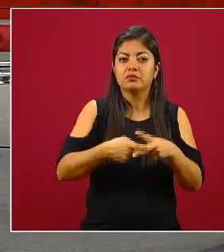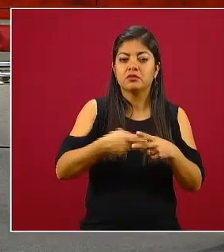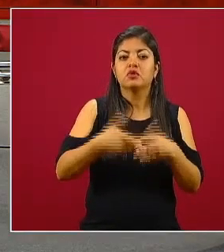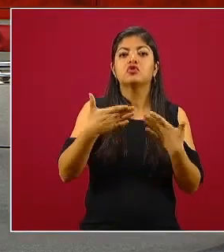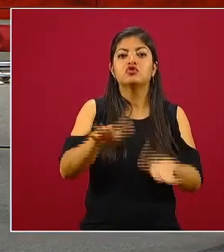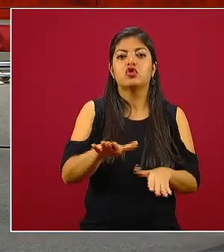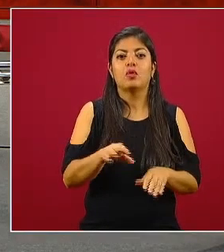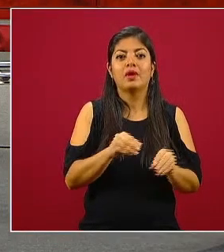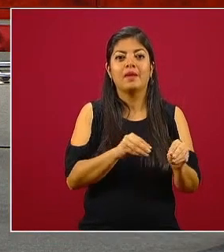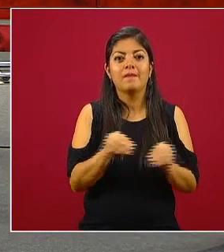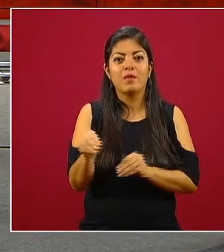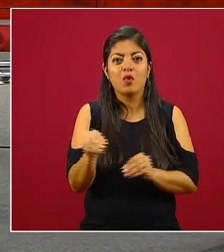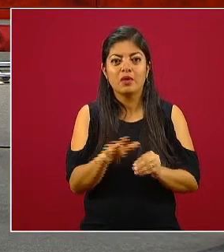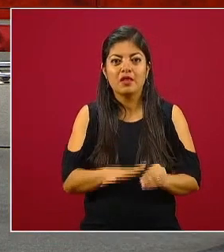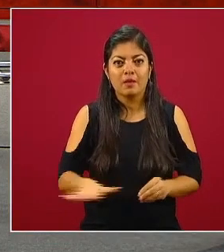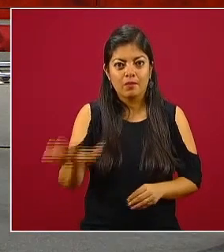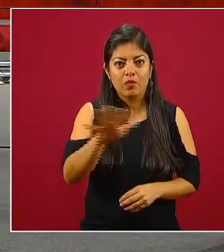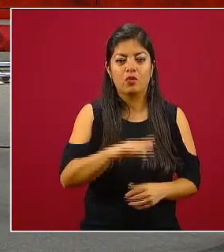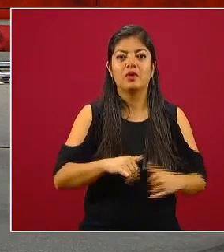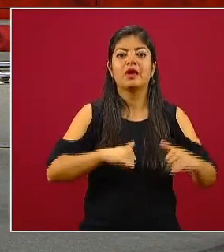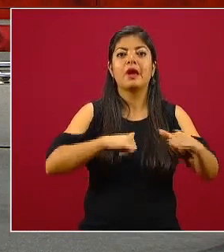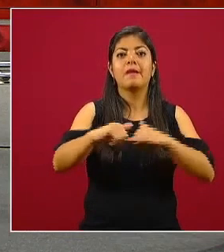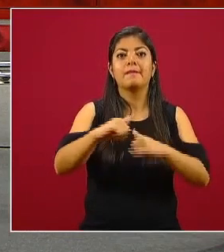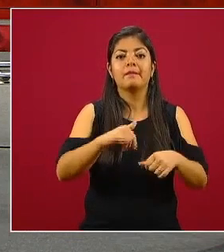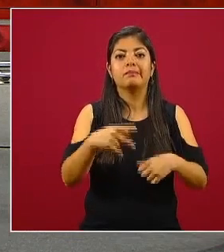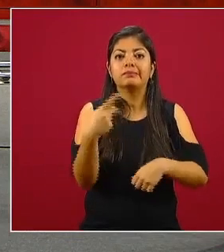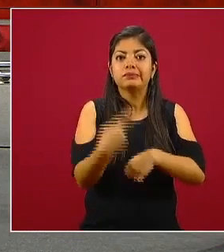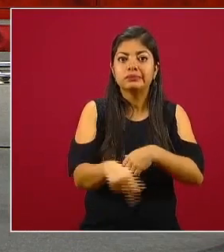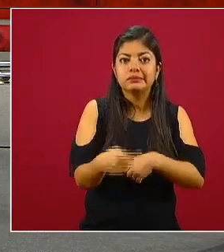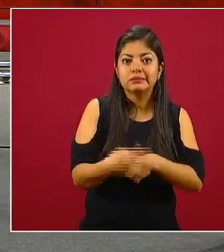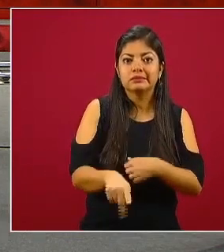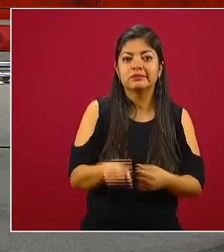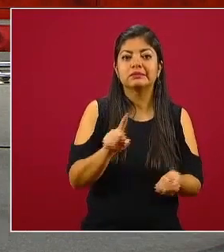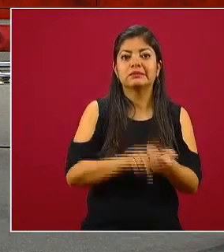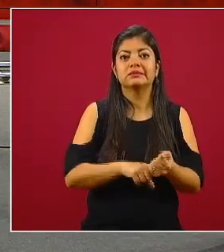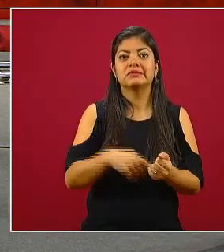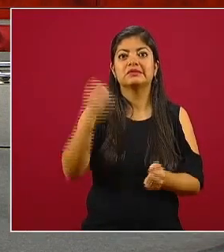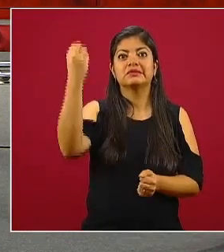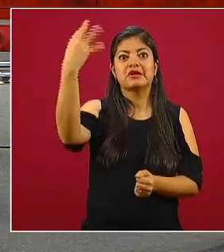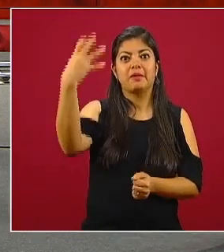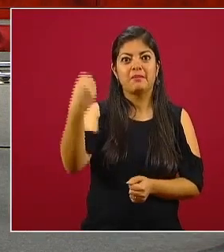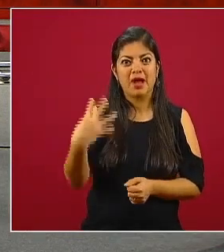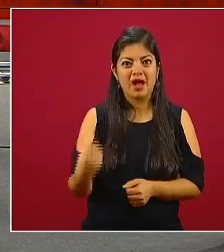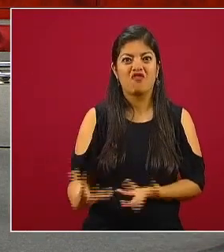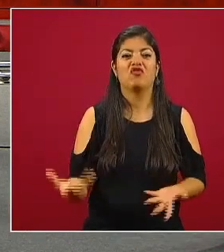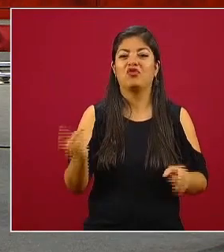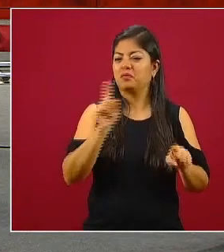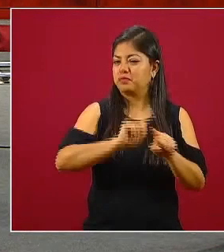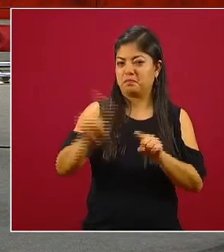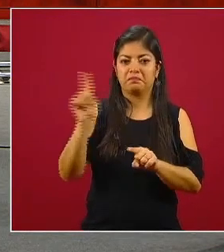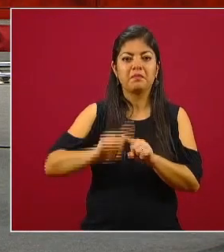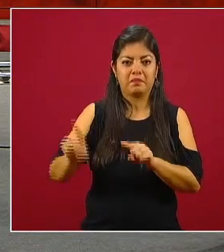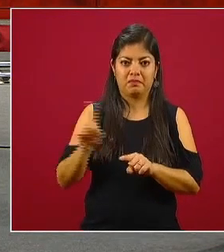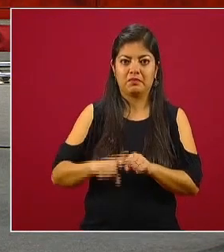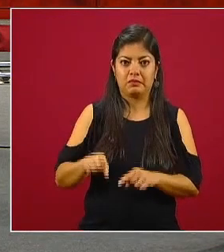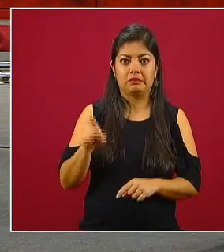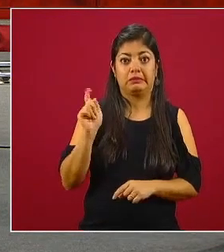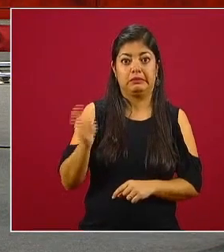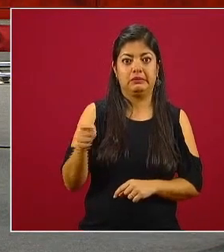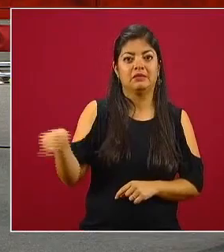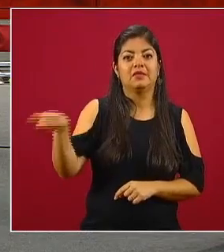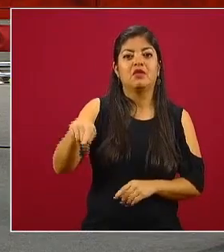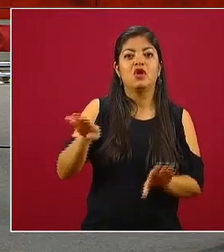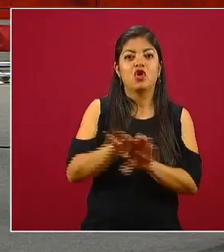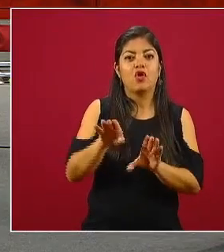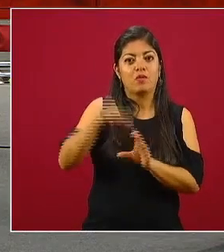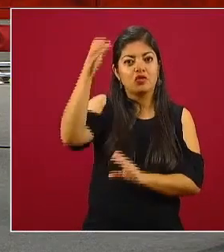movilidad pública, los mapas de riesgo que dieron lugar al semáforo, etcétera. Son nuestra base intelectual